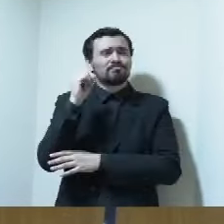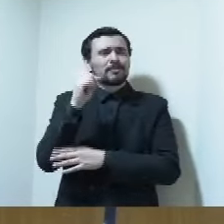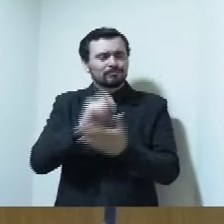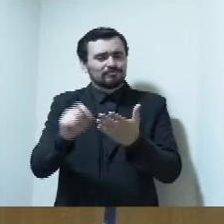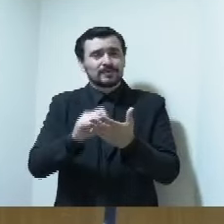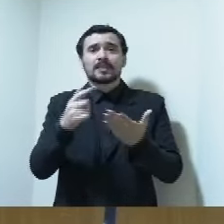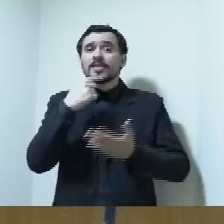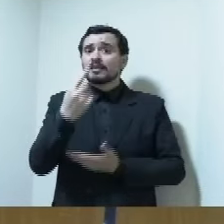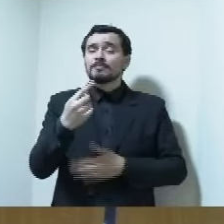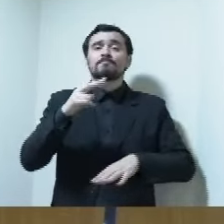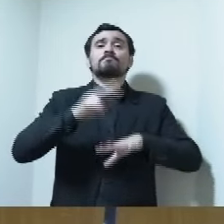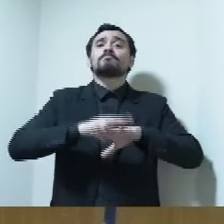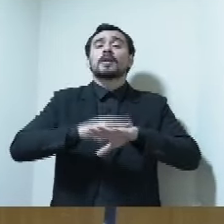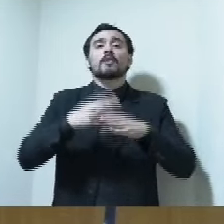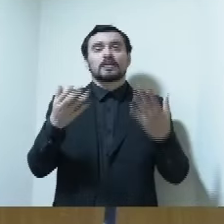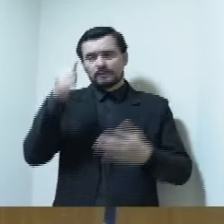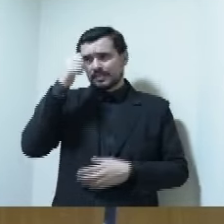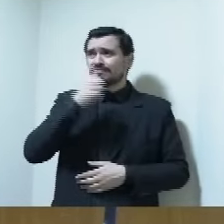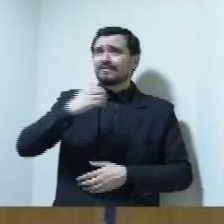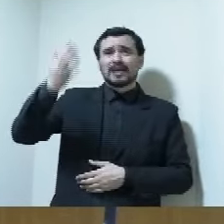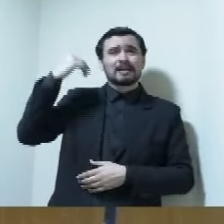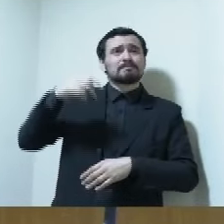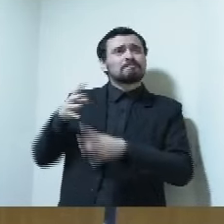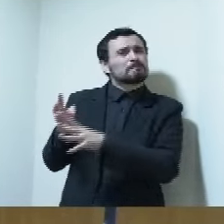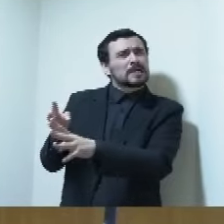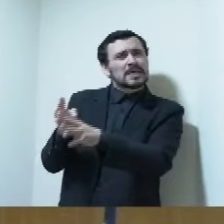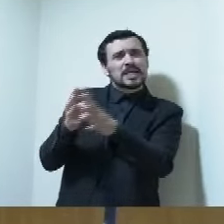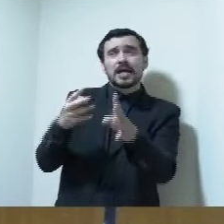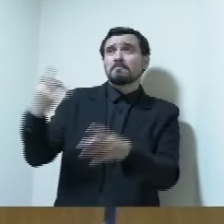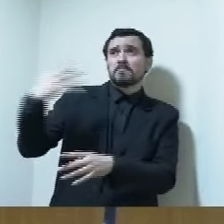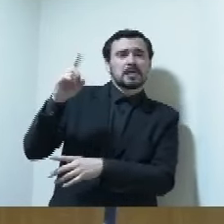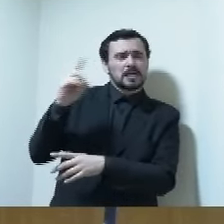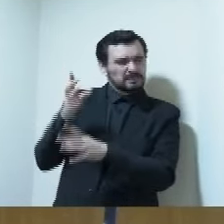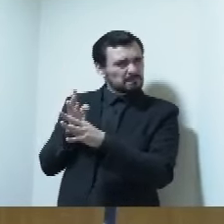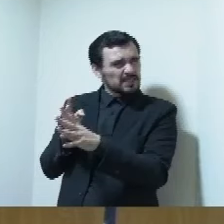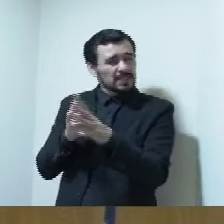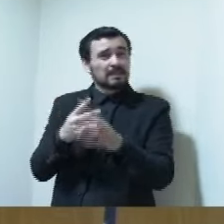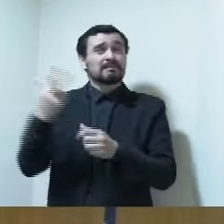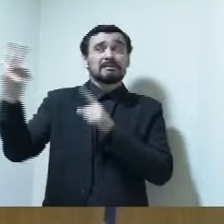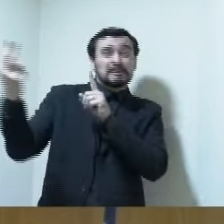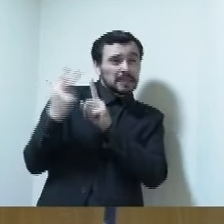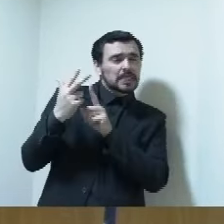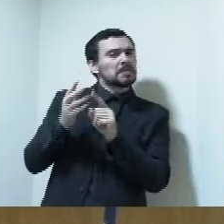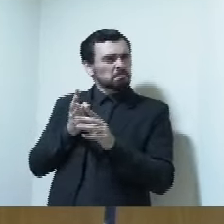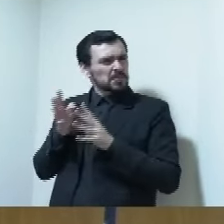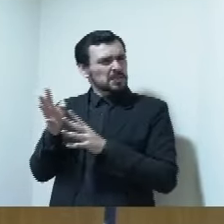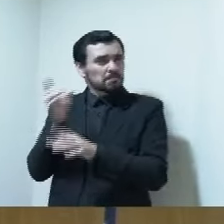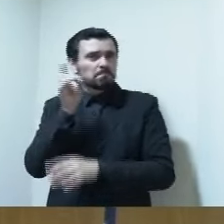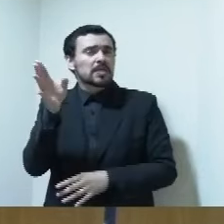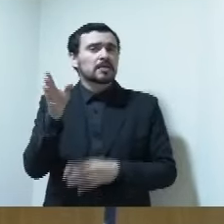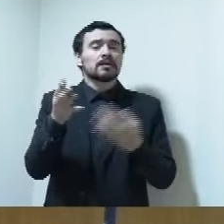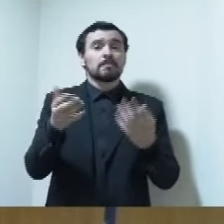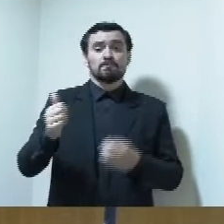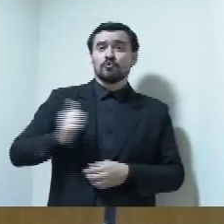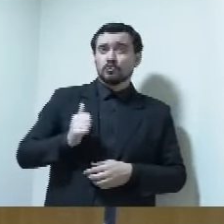país que sea digno de esos gloriosos guerreros que salvaron al Paraguay del exterminio en la guerra de la Triple Alianza, de esas mujeres